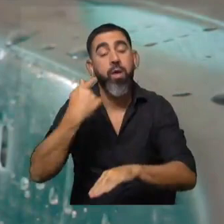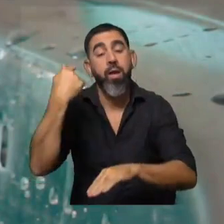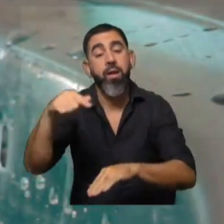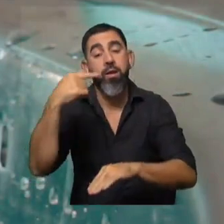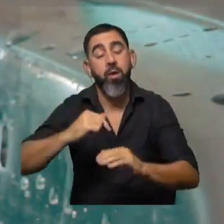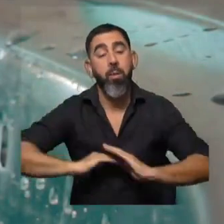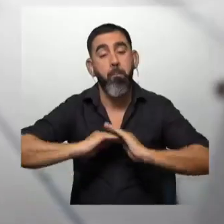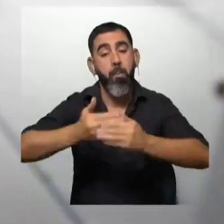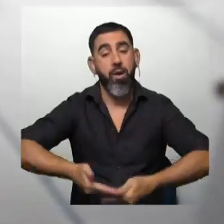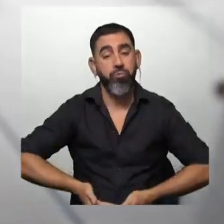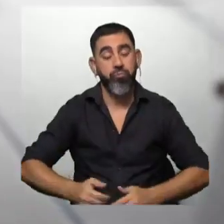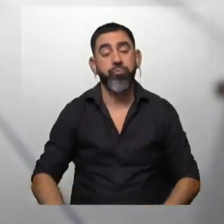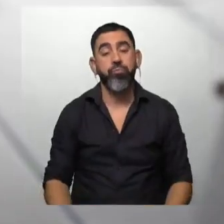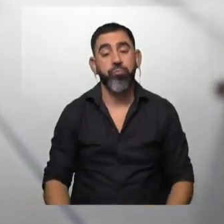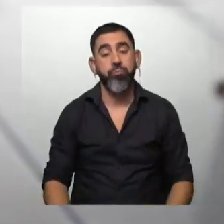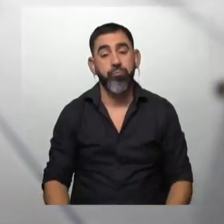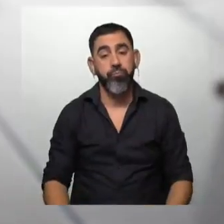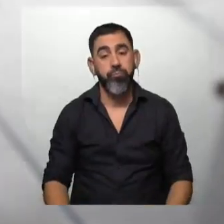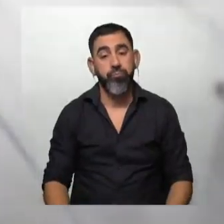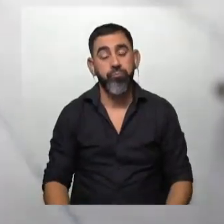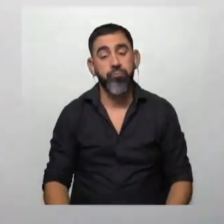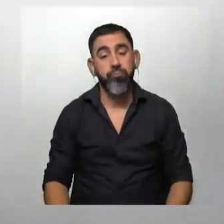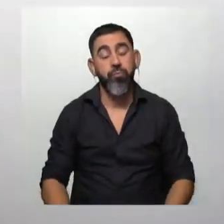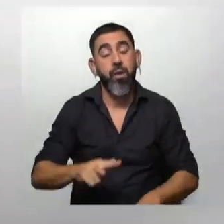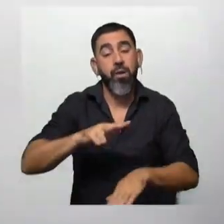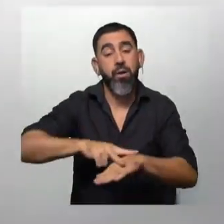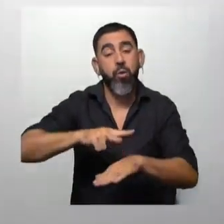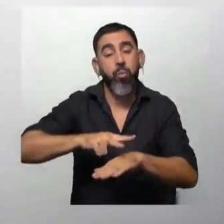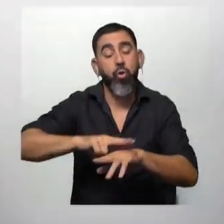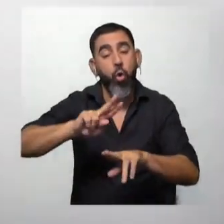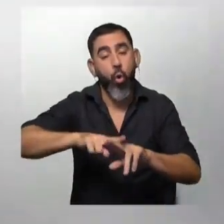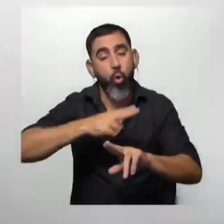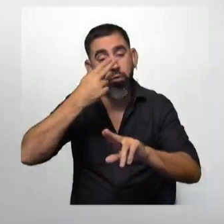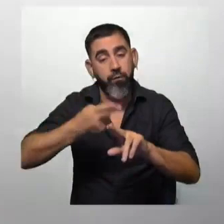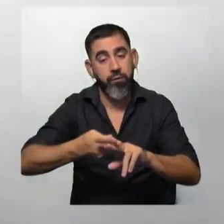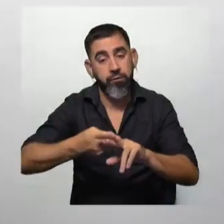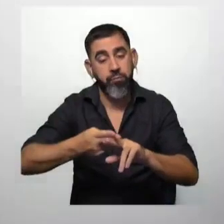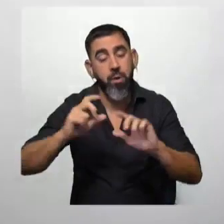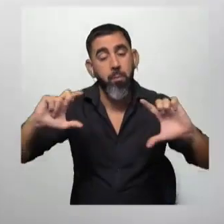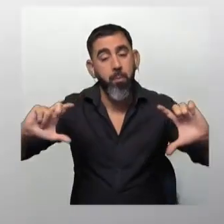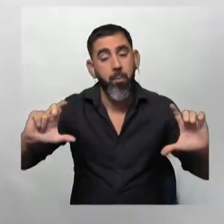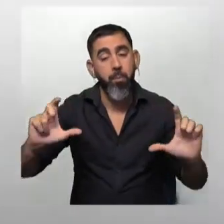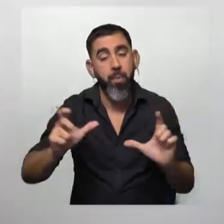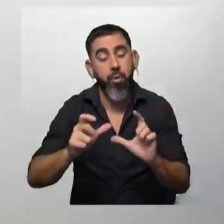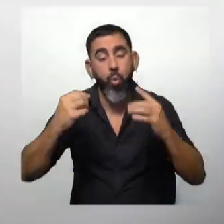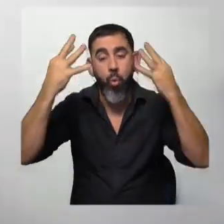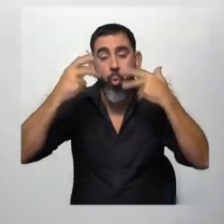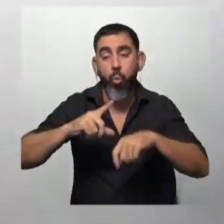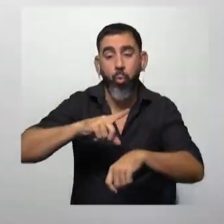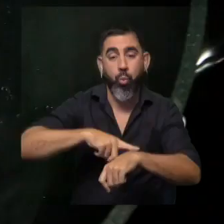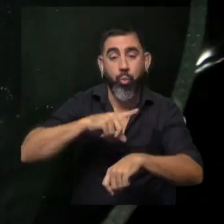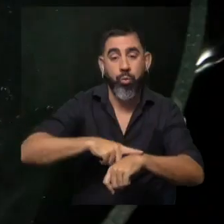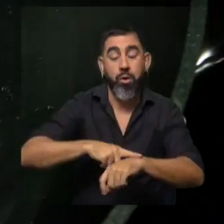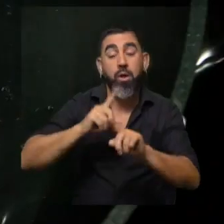en embarazos. En esta coyuntura se renuevan las recomendaciones en cuanto a la reducción de la duración de las duchas, además